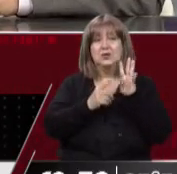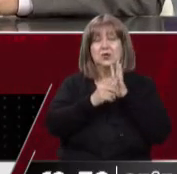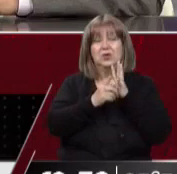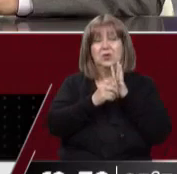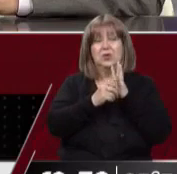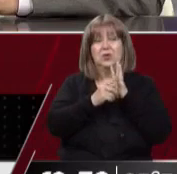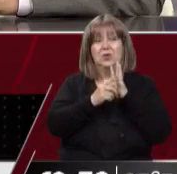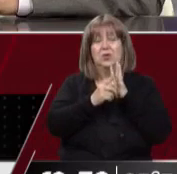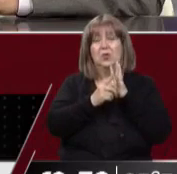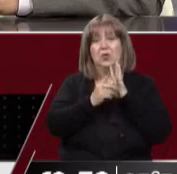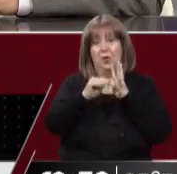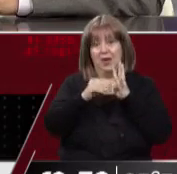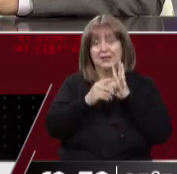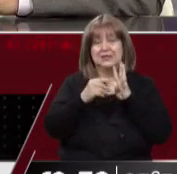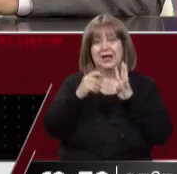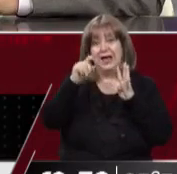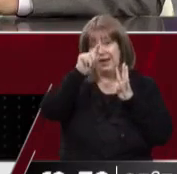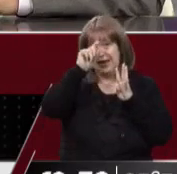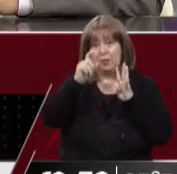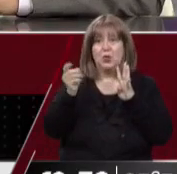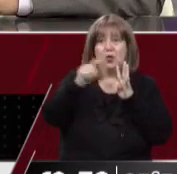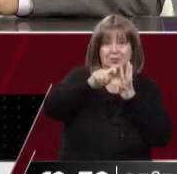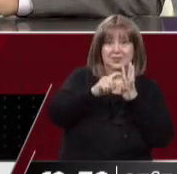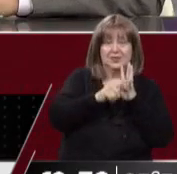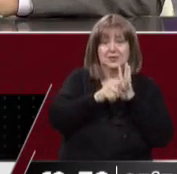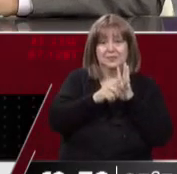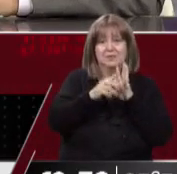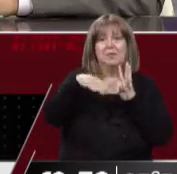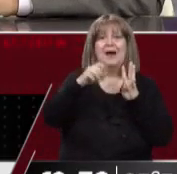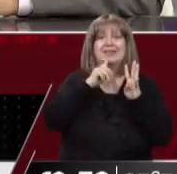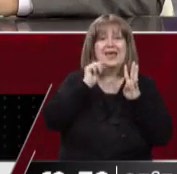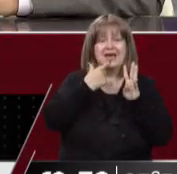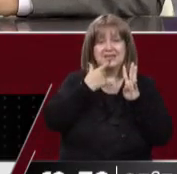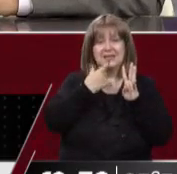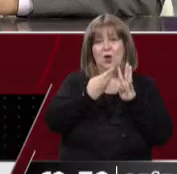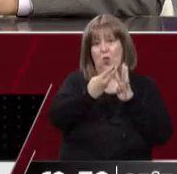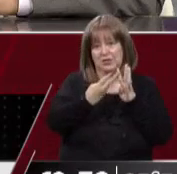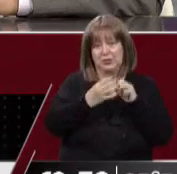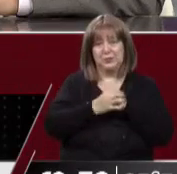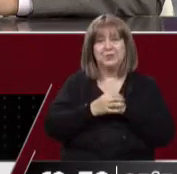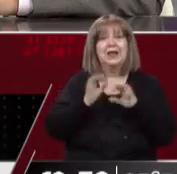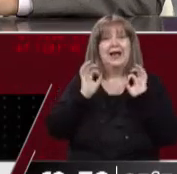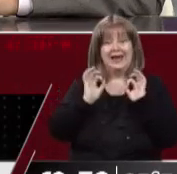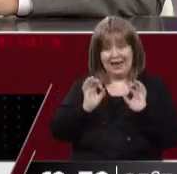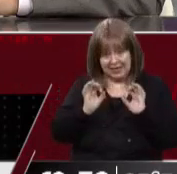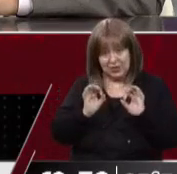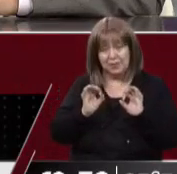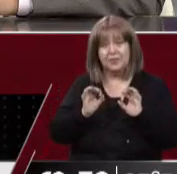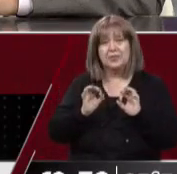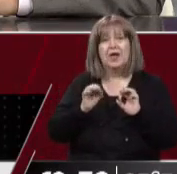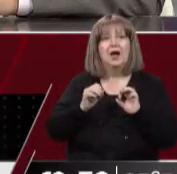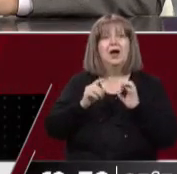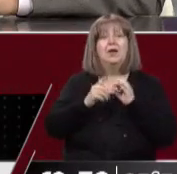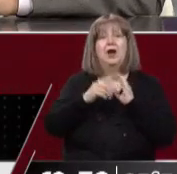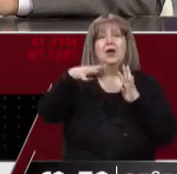sumó en Egipto uno más, bueno, que es Matías, pero ya somos cuatro, acá llegamos cuatro. Bueno, vamos, nuestro enviado